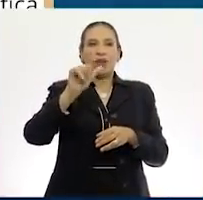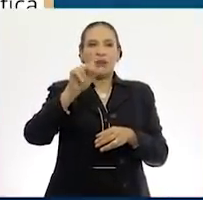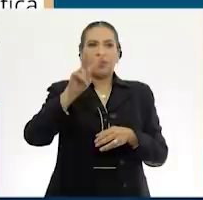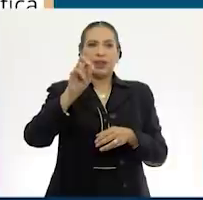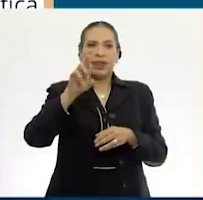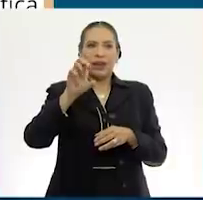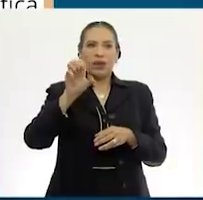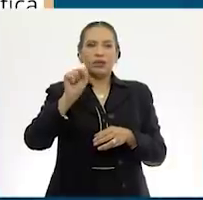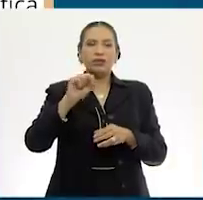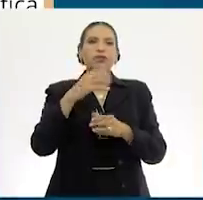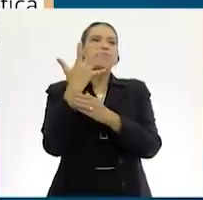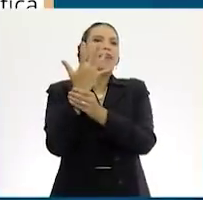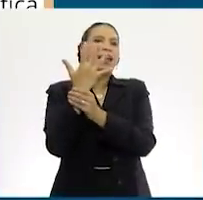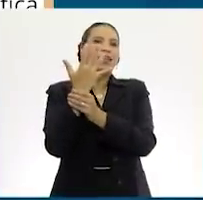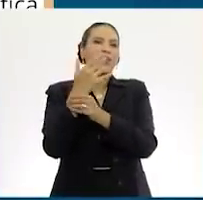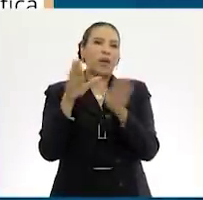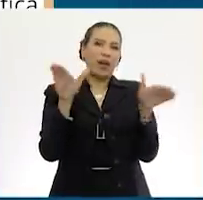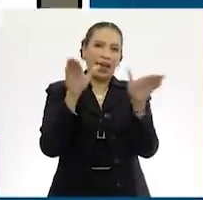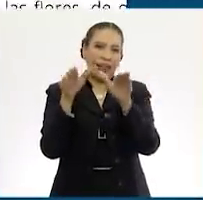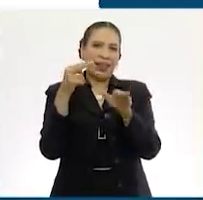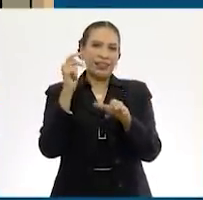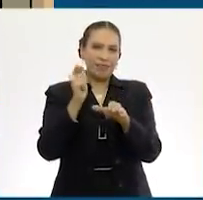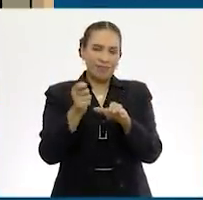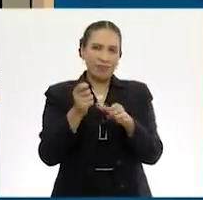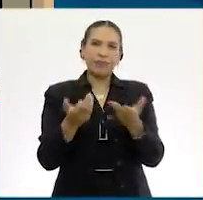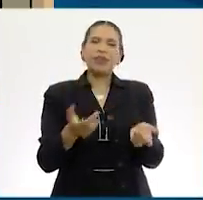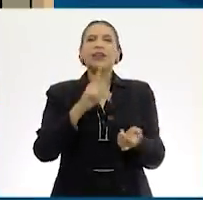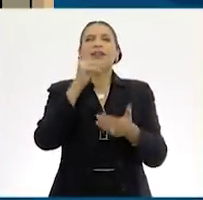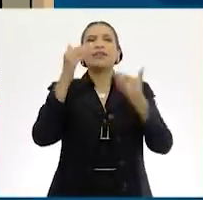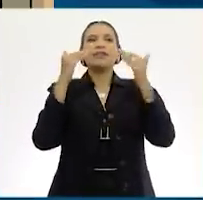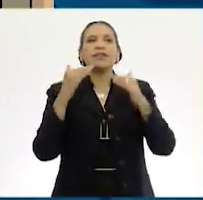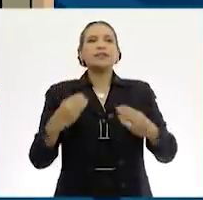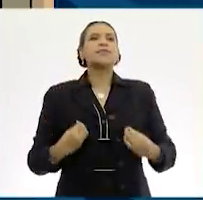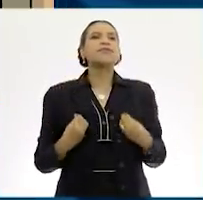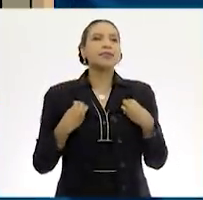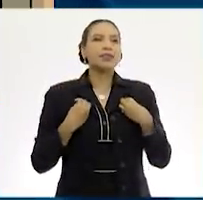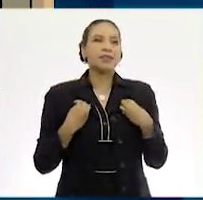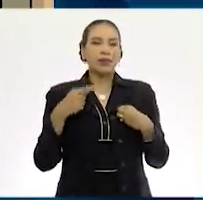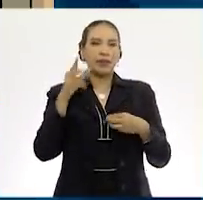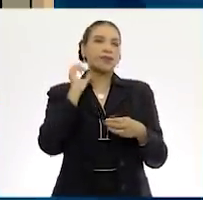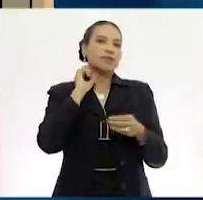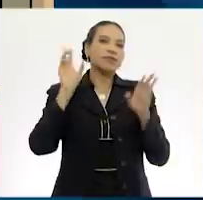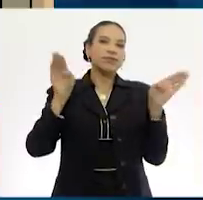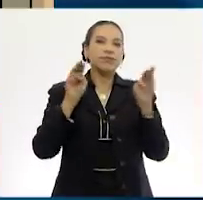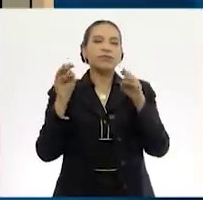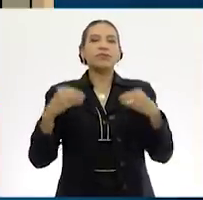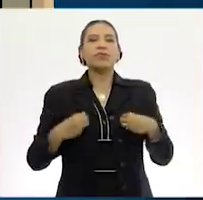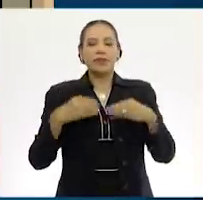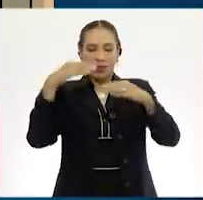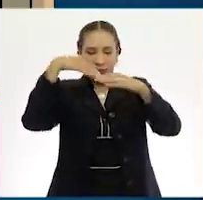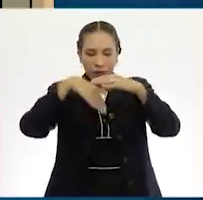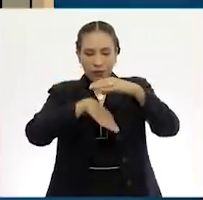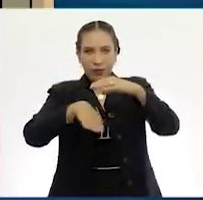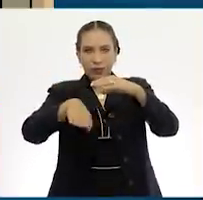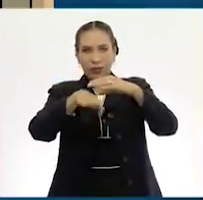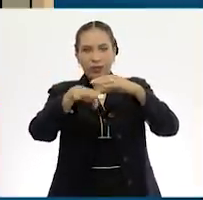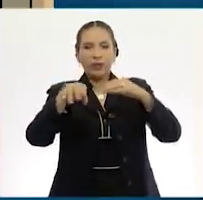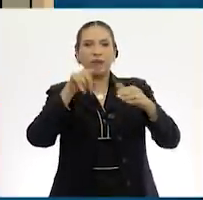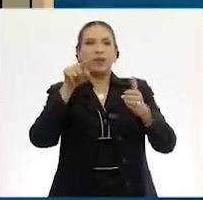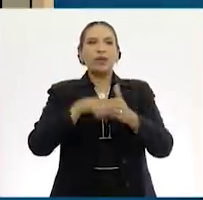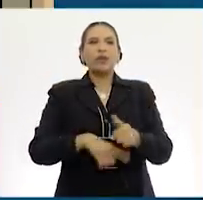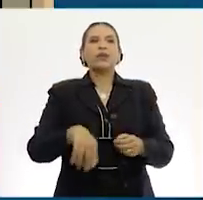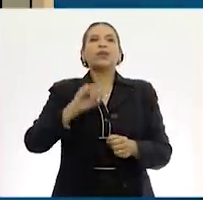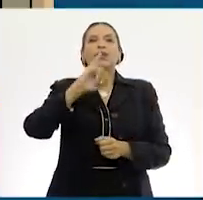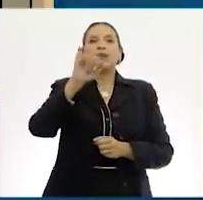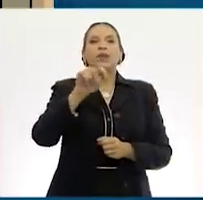mano alada, es decir, que tiene el ala muy bien. Luego dice hábitat. Los murciélagos viven en cuevas o grutas como los de